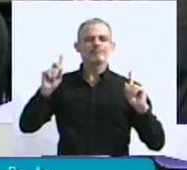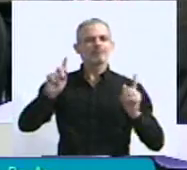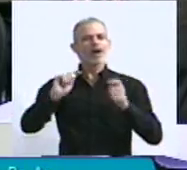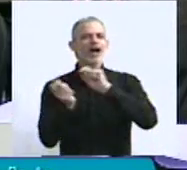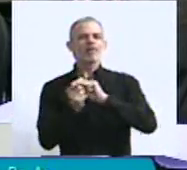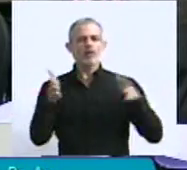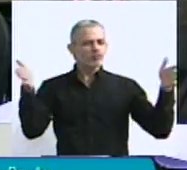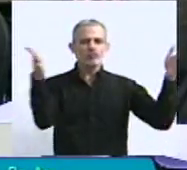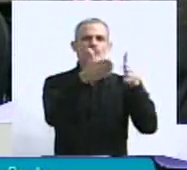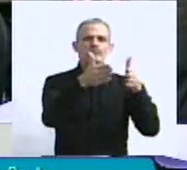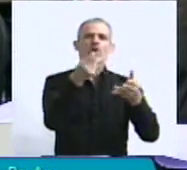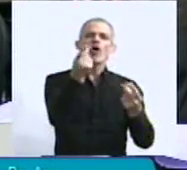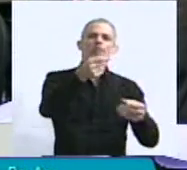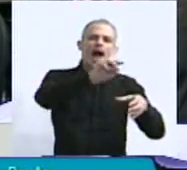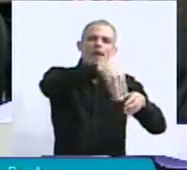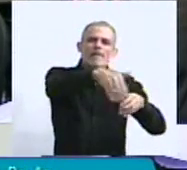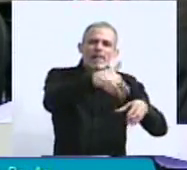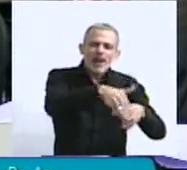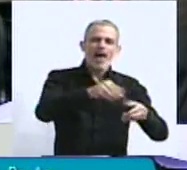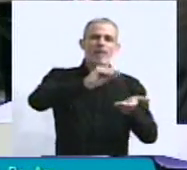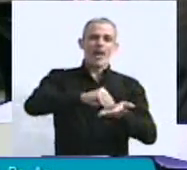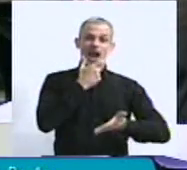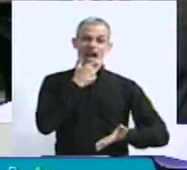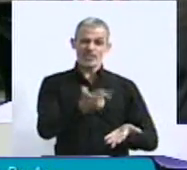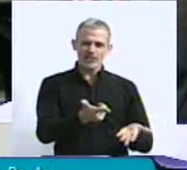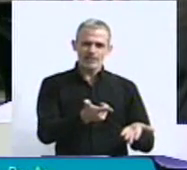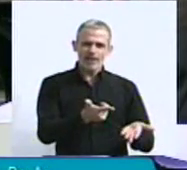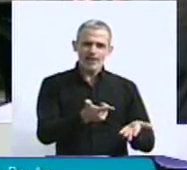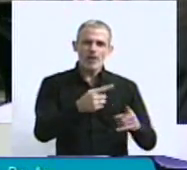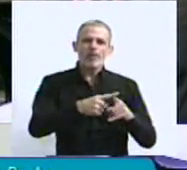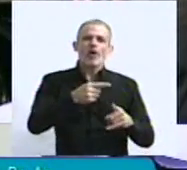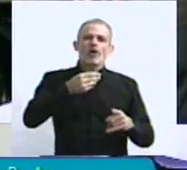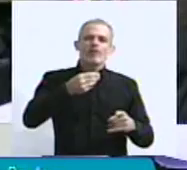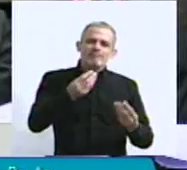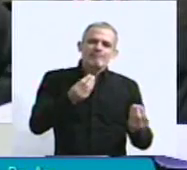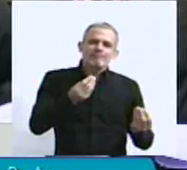fue mermeladas, de acuerdo a nuestro trabajo de campo, y galletitas.